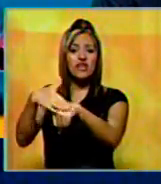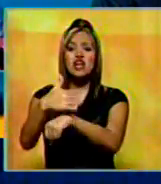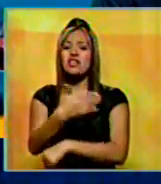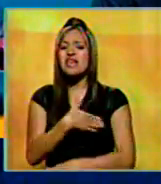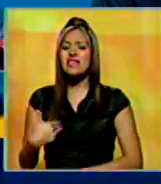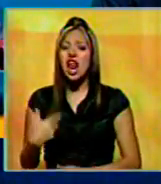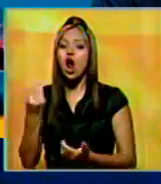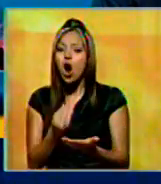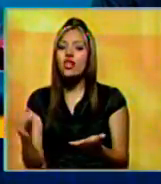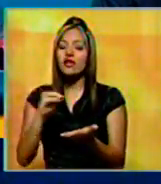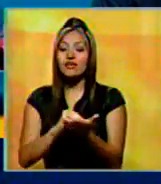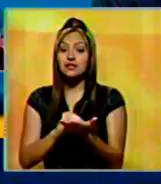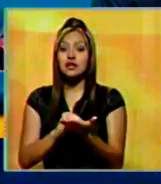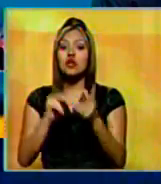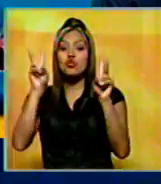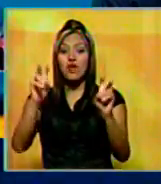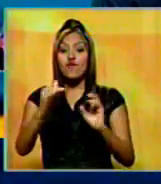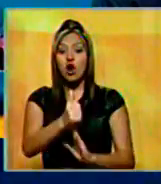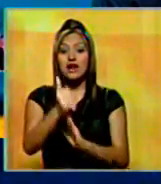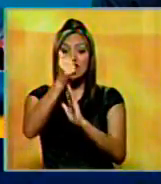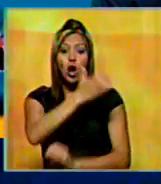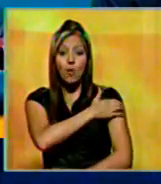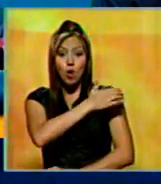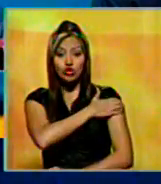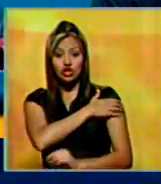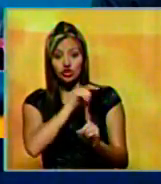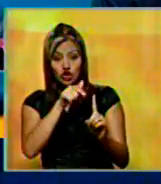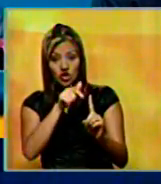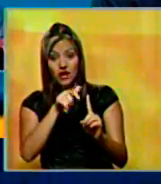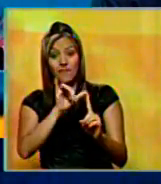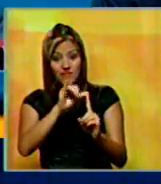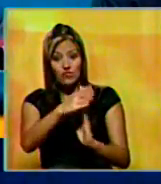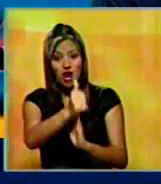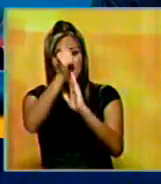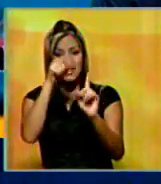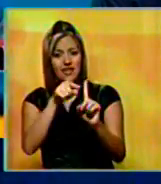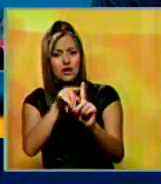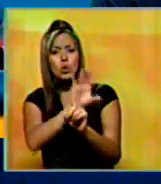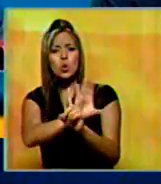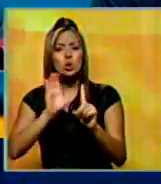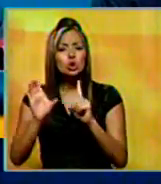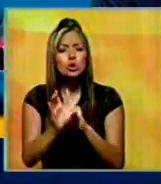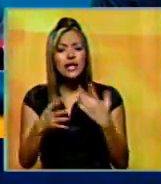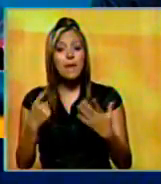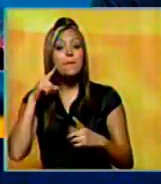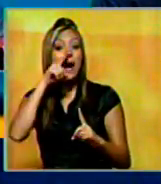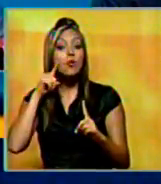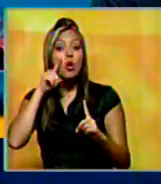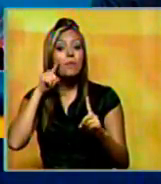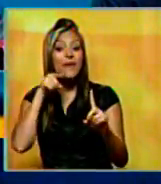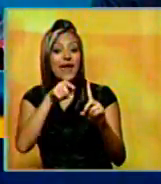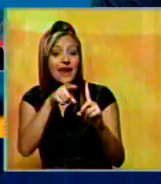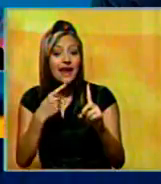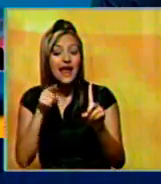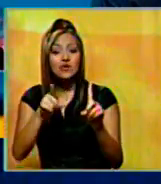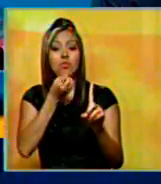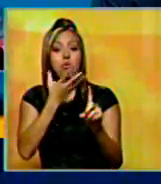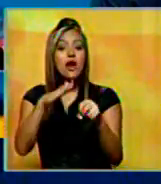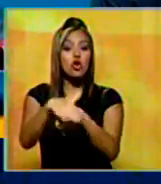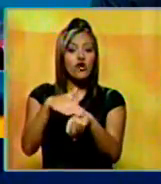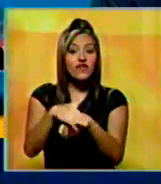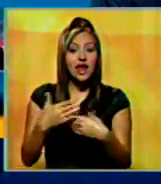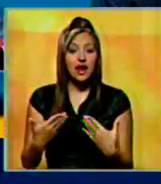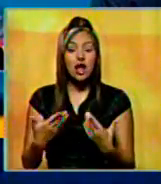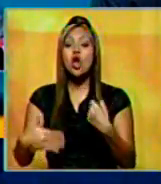nuevamente perseguir a un nuevo dirigente, a un dirigente que se ha caracterizado como Pablo Pérez Álvarez por un buen gobierno,